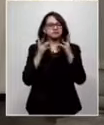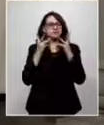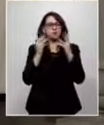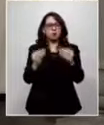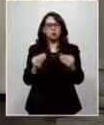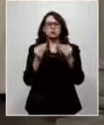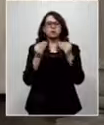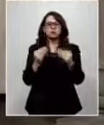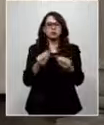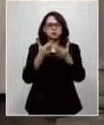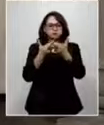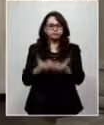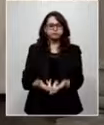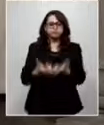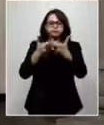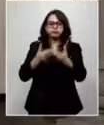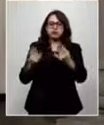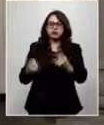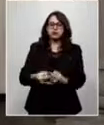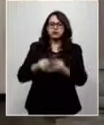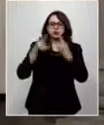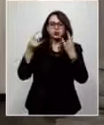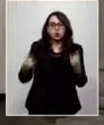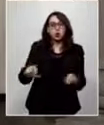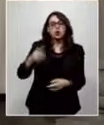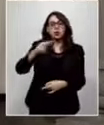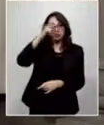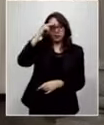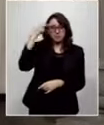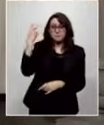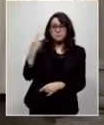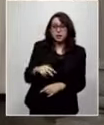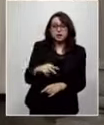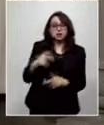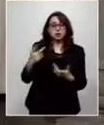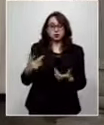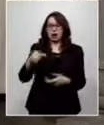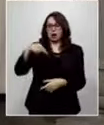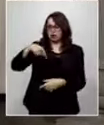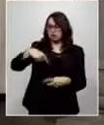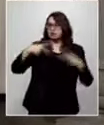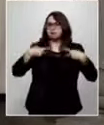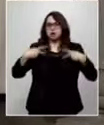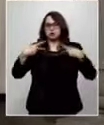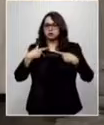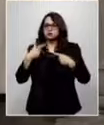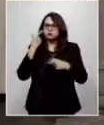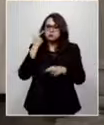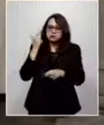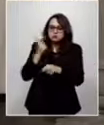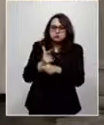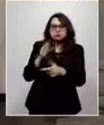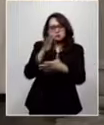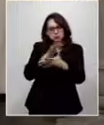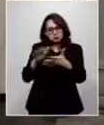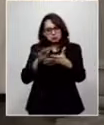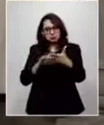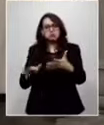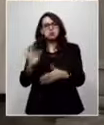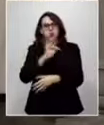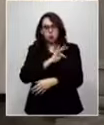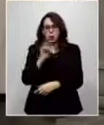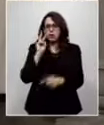documentación sobre la historia de México, que es útil no solo para las y los mexicanos, sino para todos